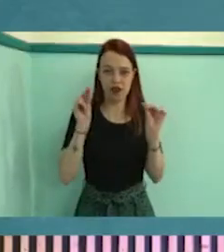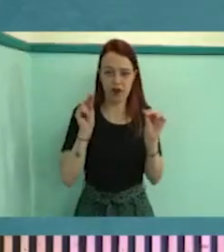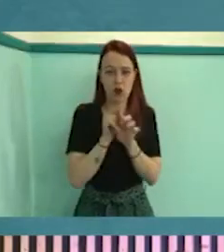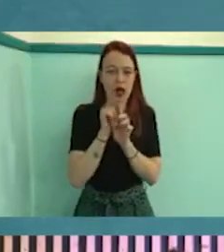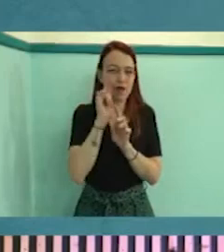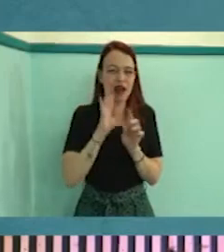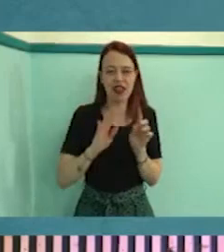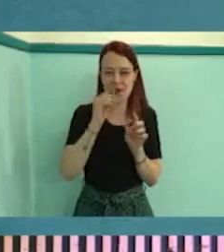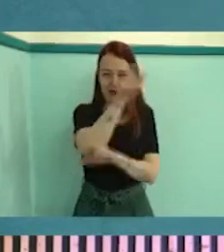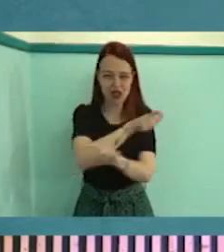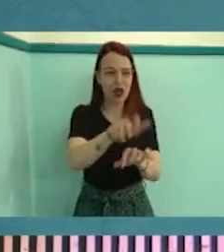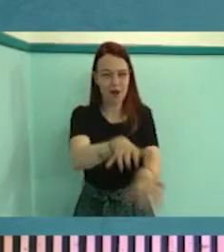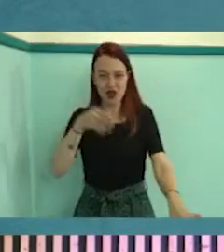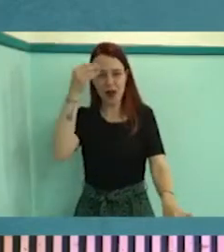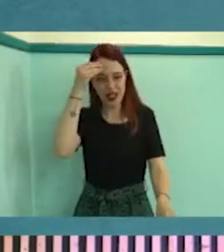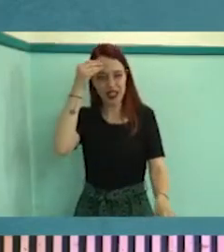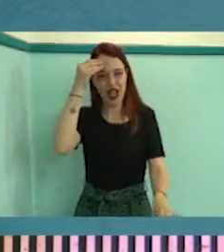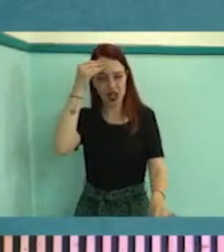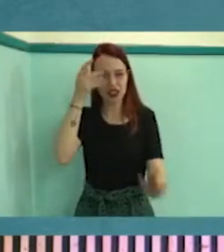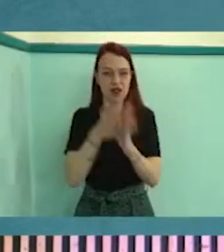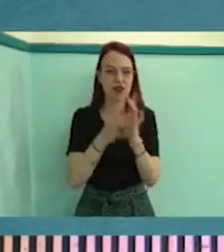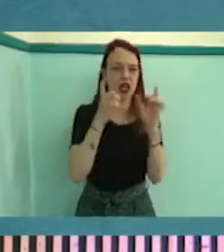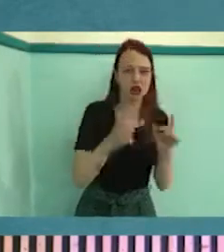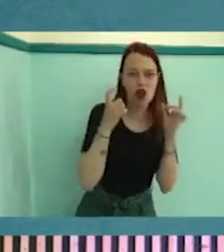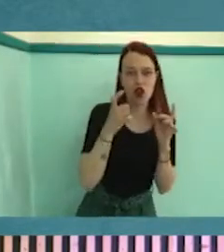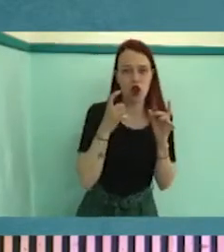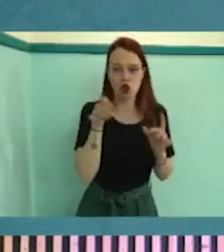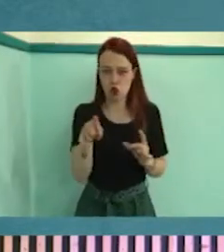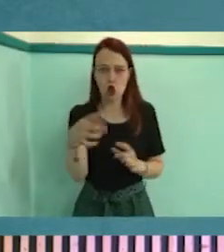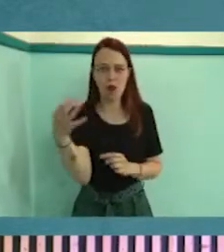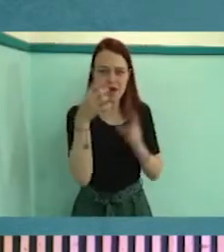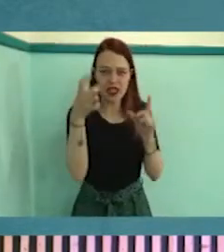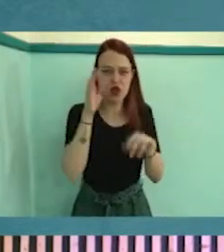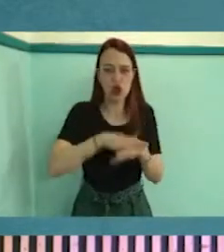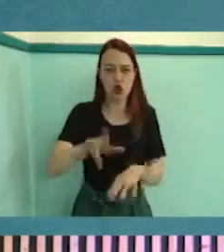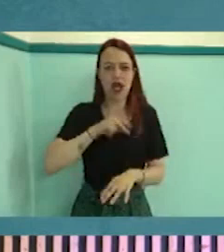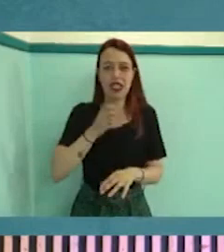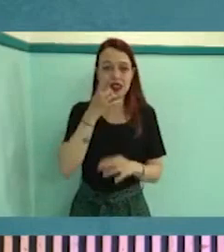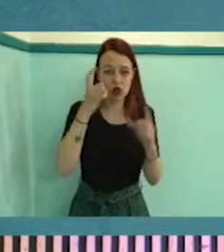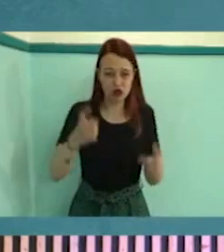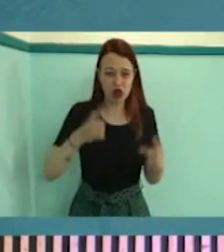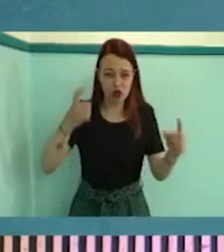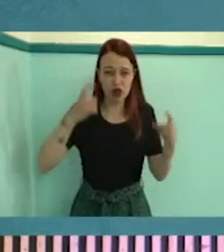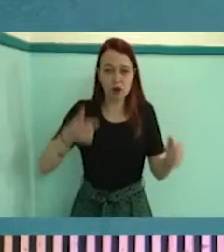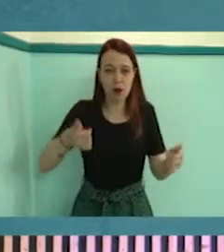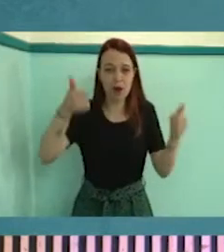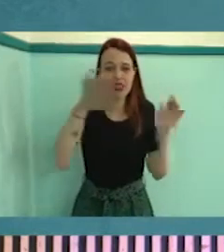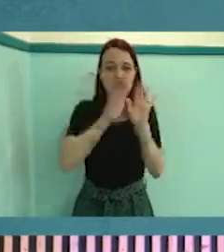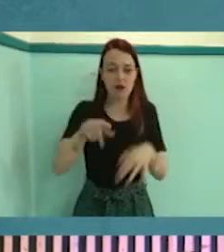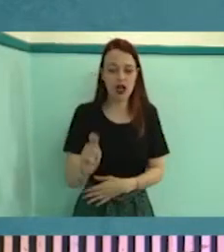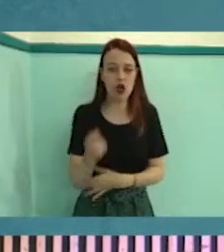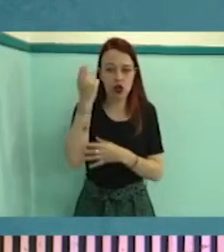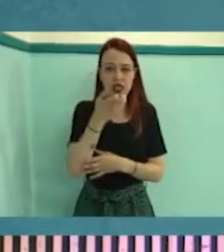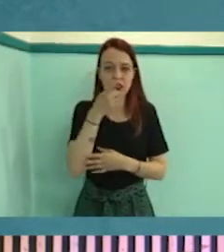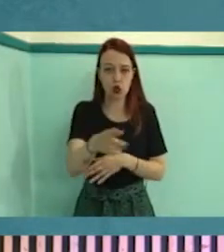como muy arraigada no tenemos esta cultura del esfuerzo y de la meritocracia y de que Cuanto más te esfuerces más lo vas a conseguir y si quieres